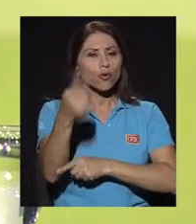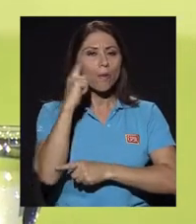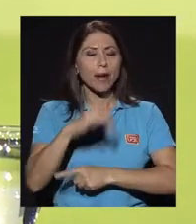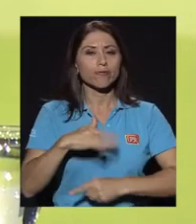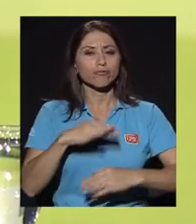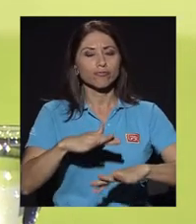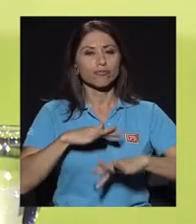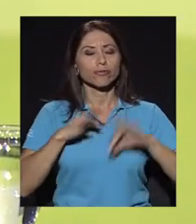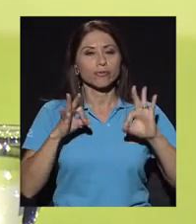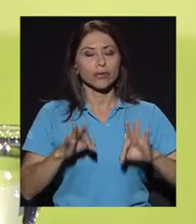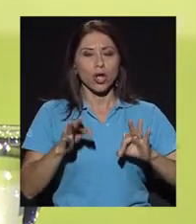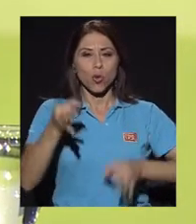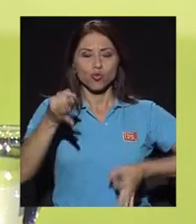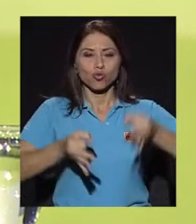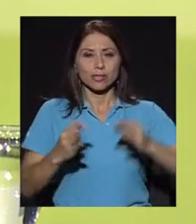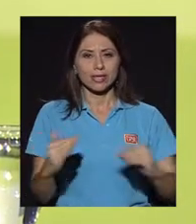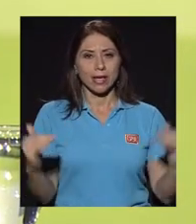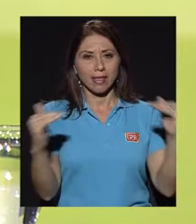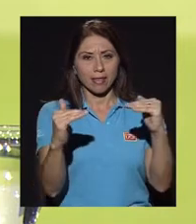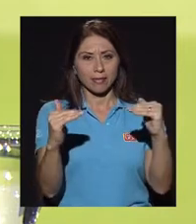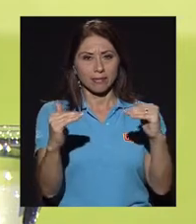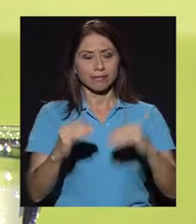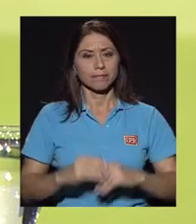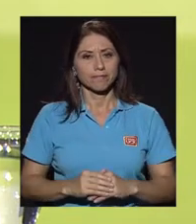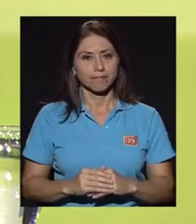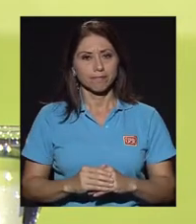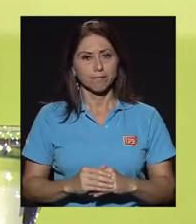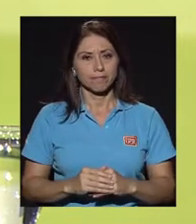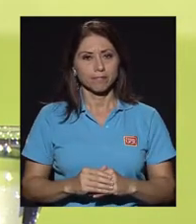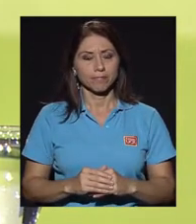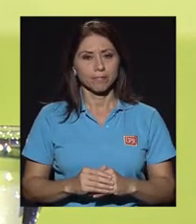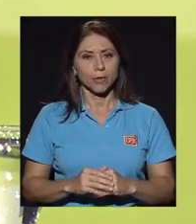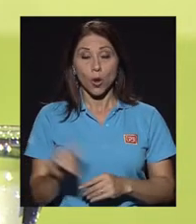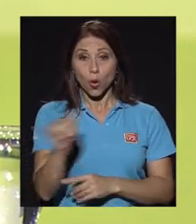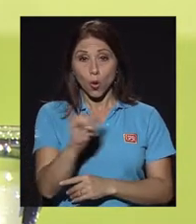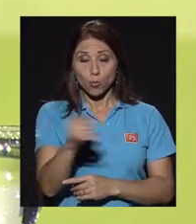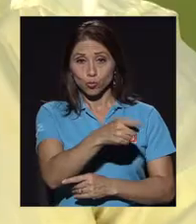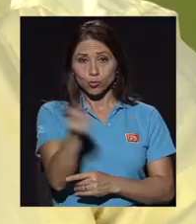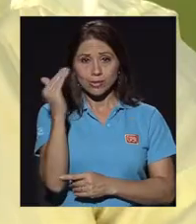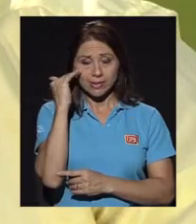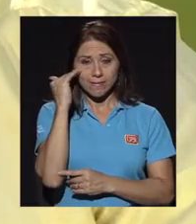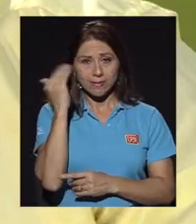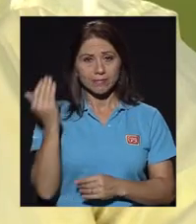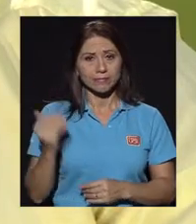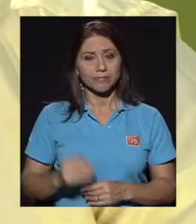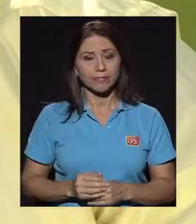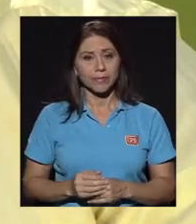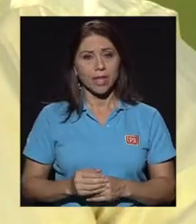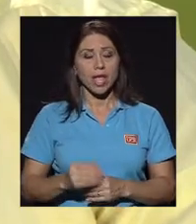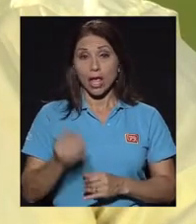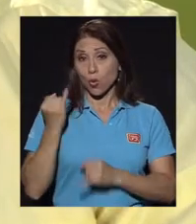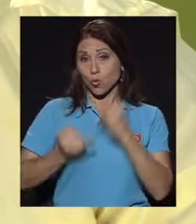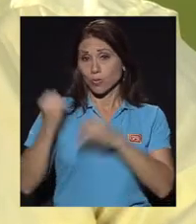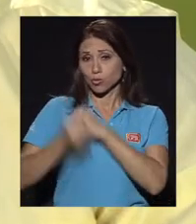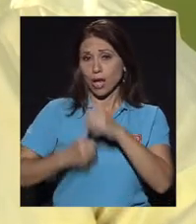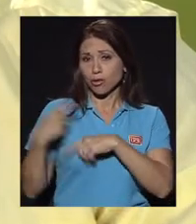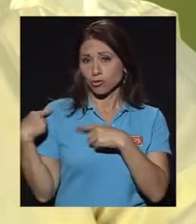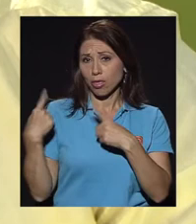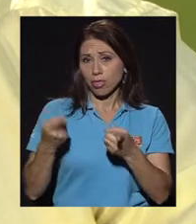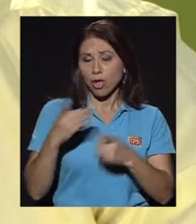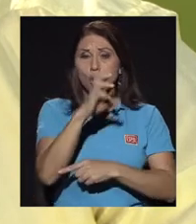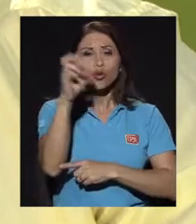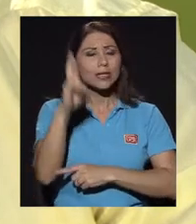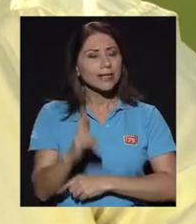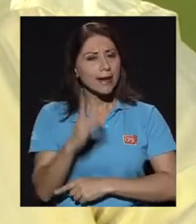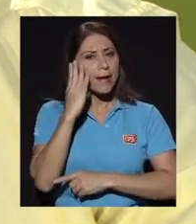mayor bienestar, justicia y equidad. Como ustedes saben, en los últimos años Costa